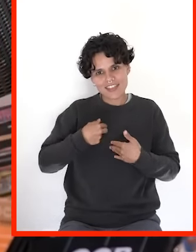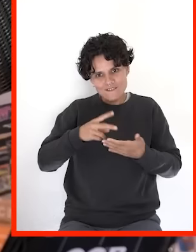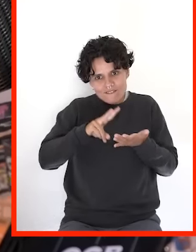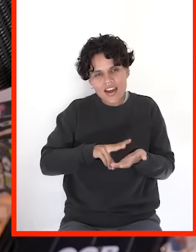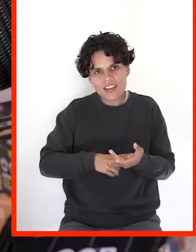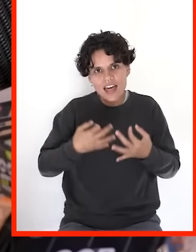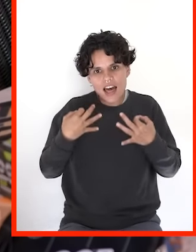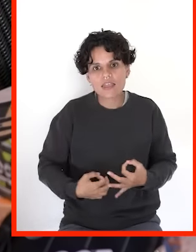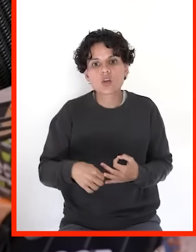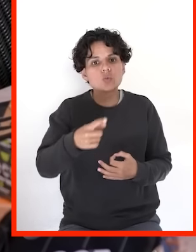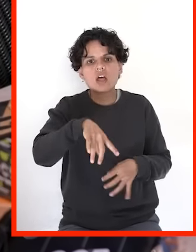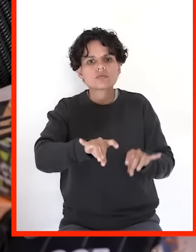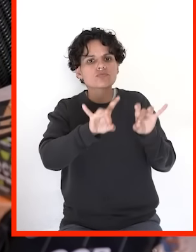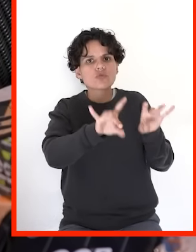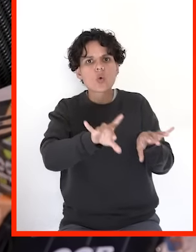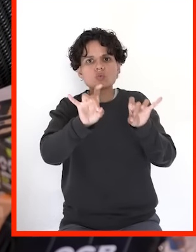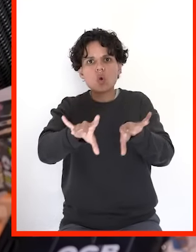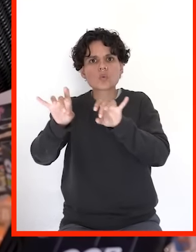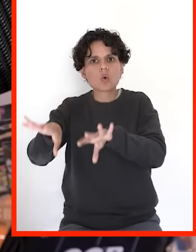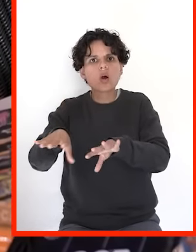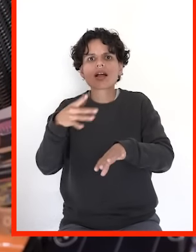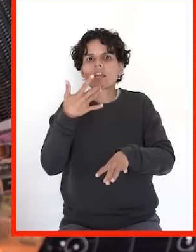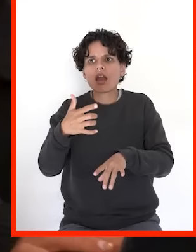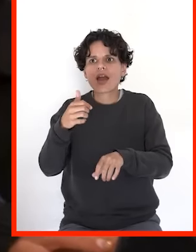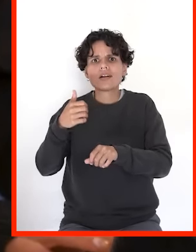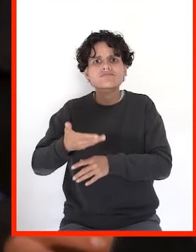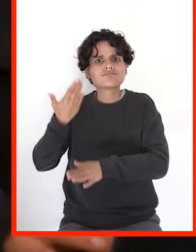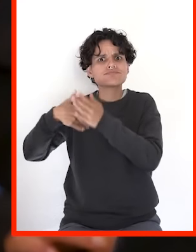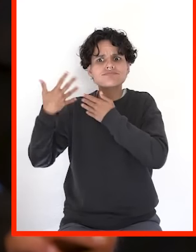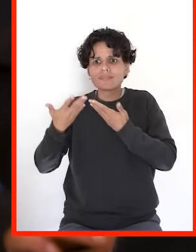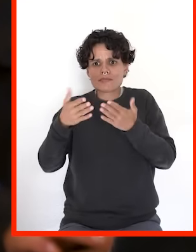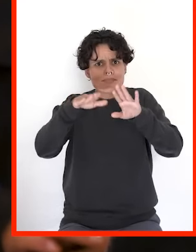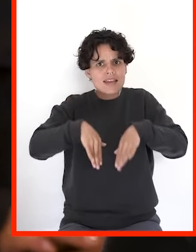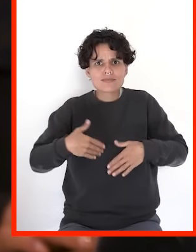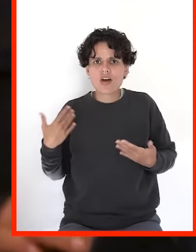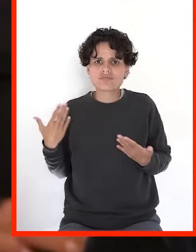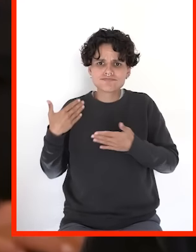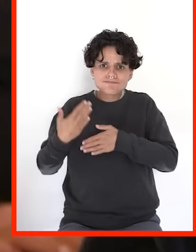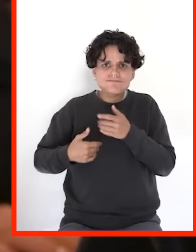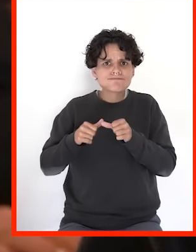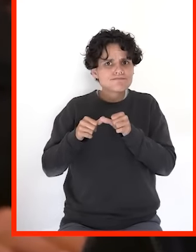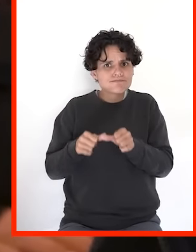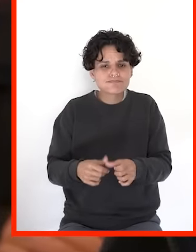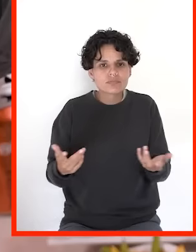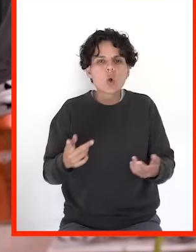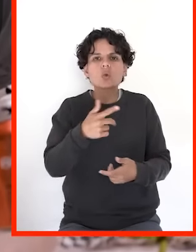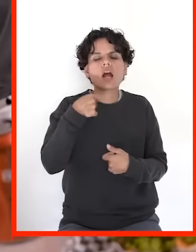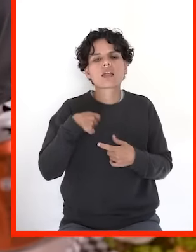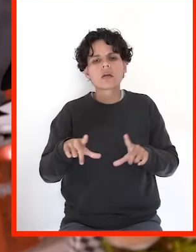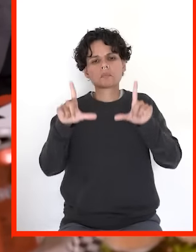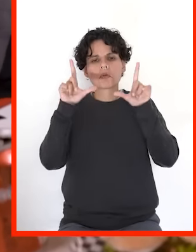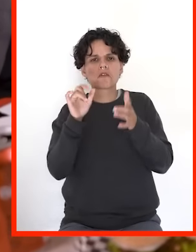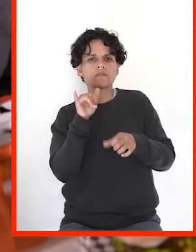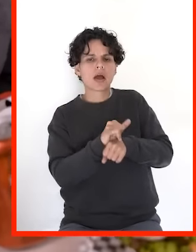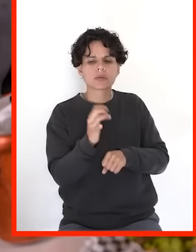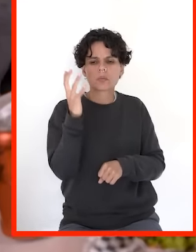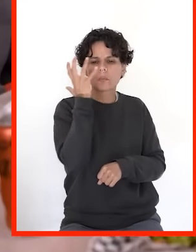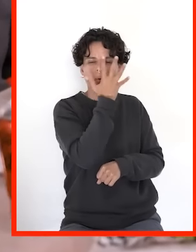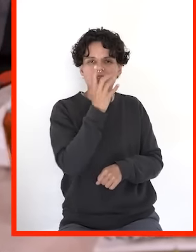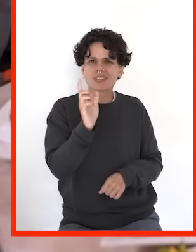pues bueno, ustedes son lo que siempre han sido. Están intactos y eso la gente tiene que saberlo. No tienen poses, no tienen... No